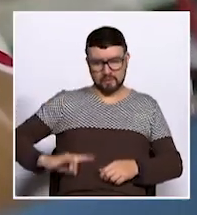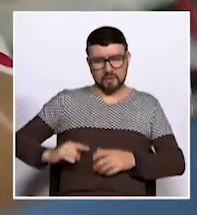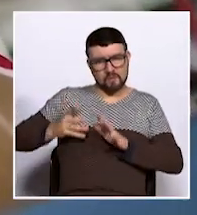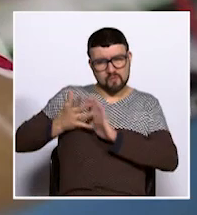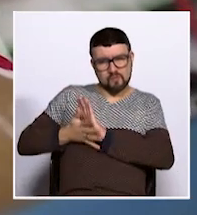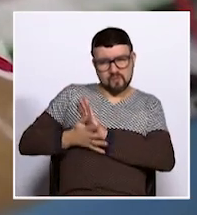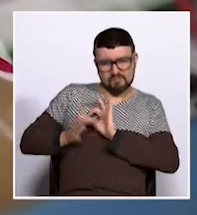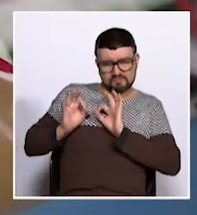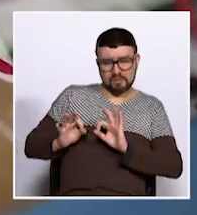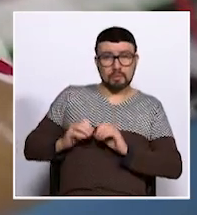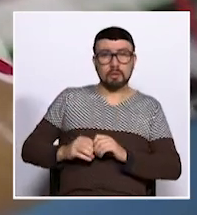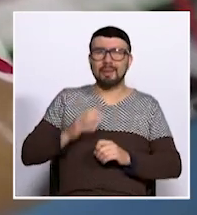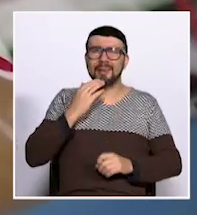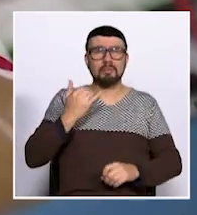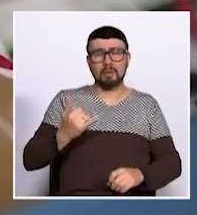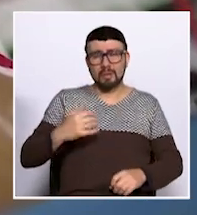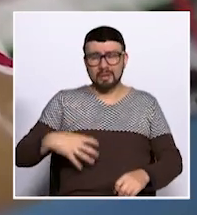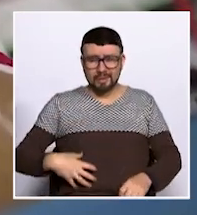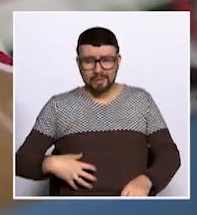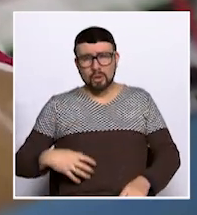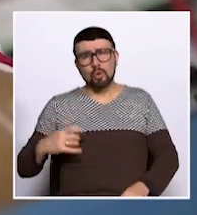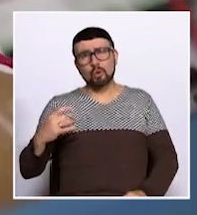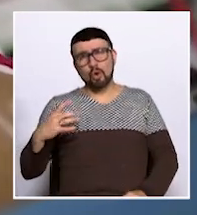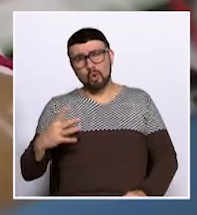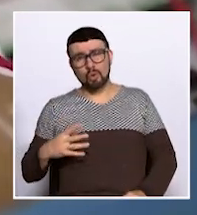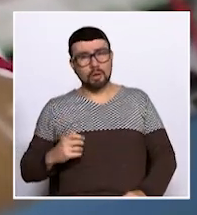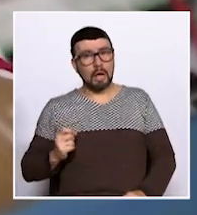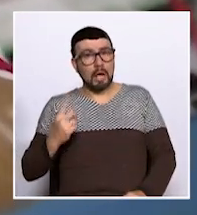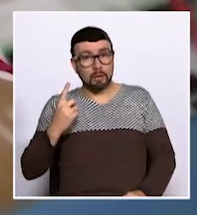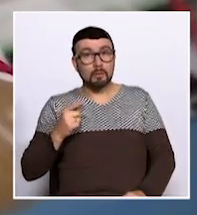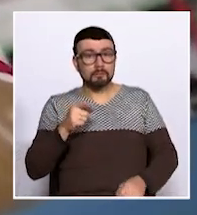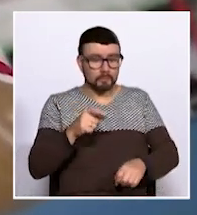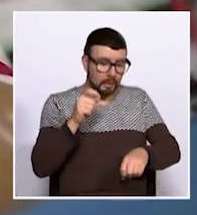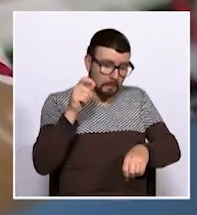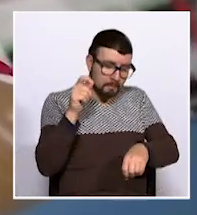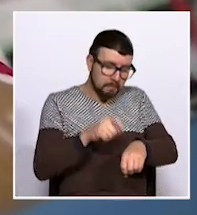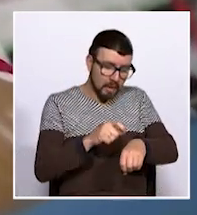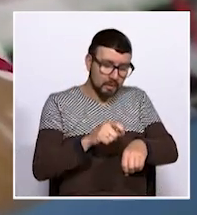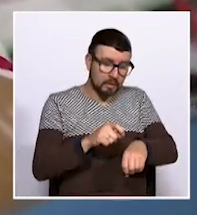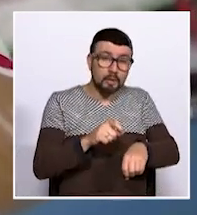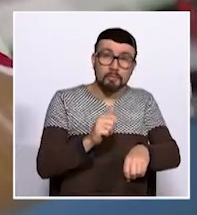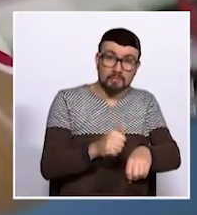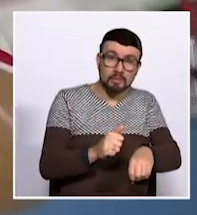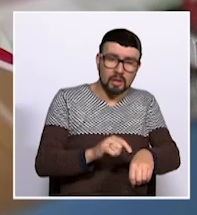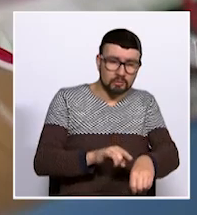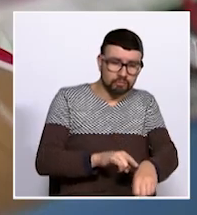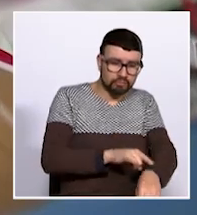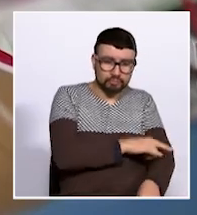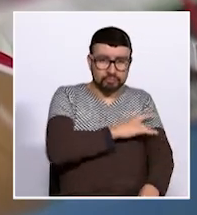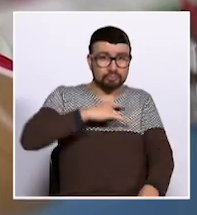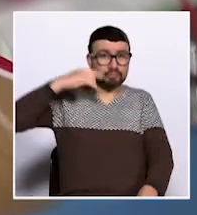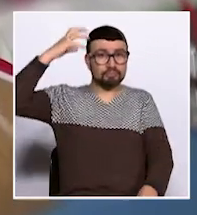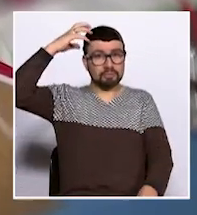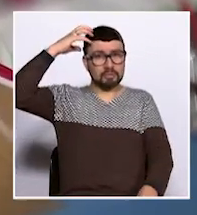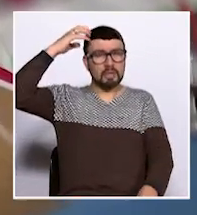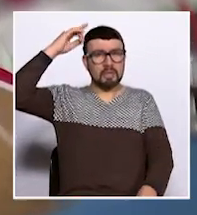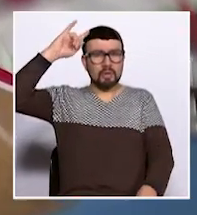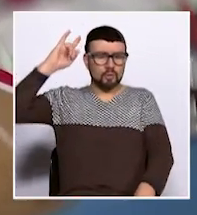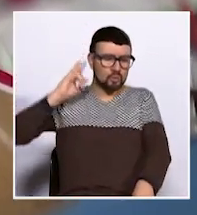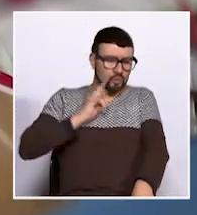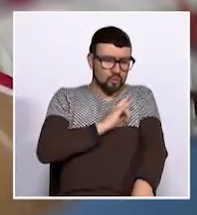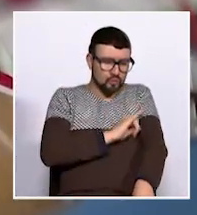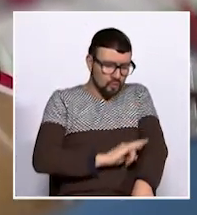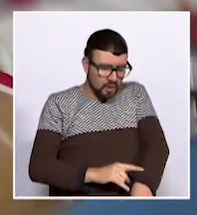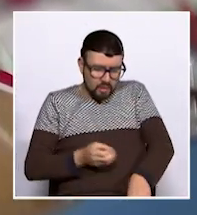si aquí hay un dolor o está inflamado, pongo la agujita, ella manda la información y el cerebro manda unas sustancias que me